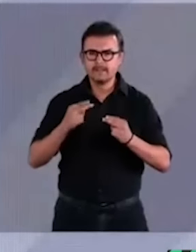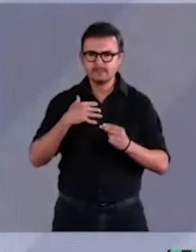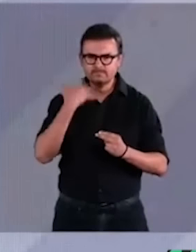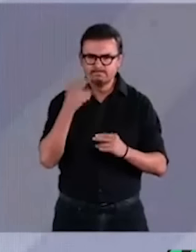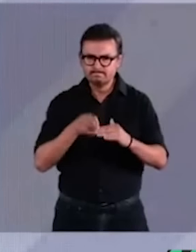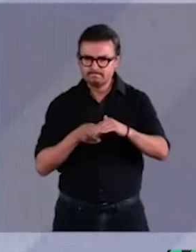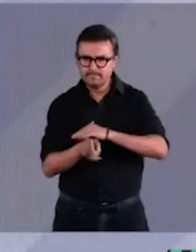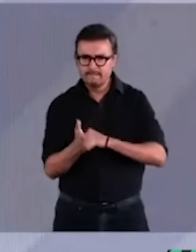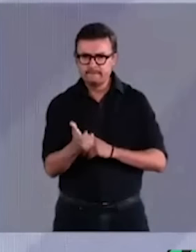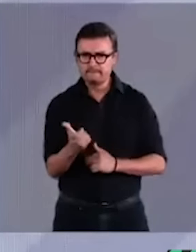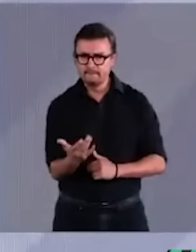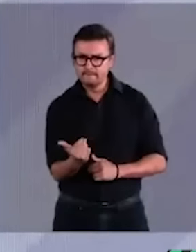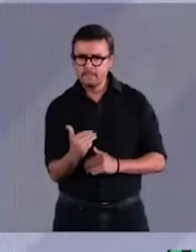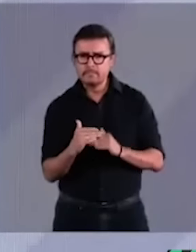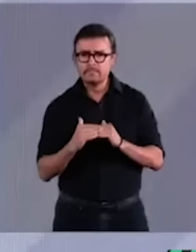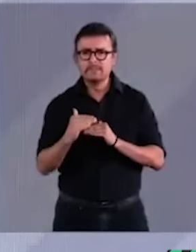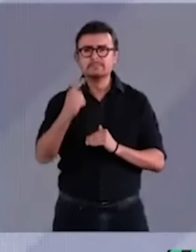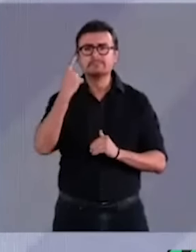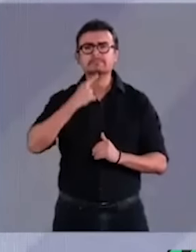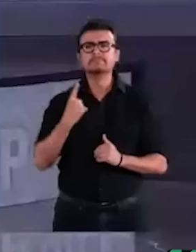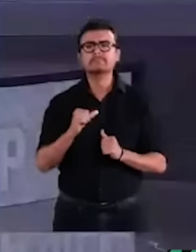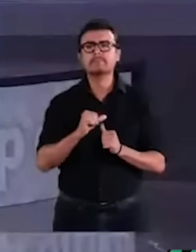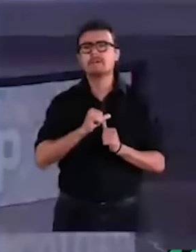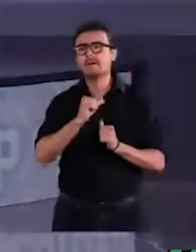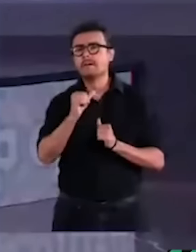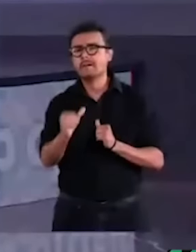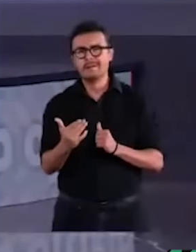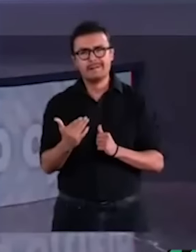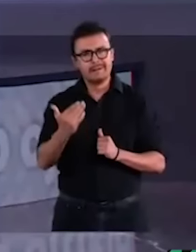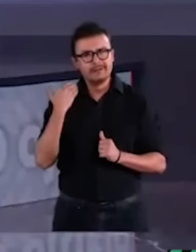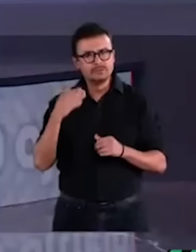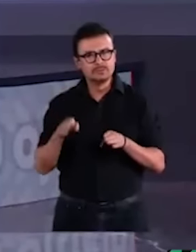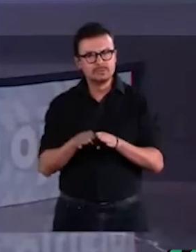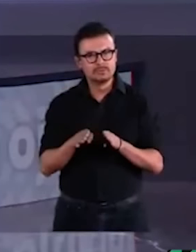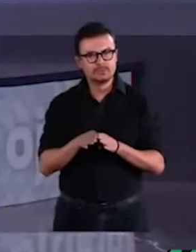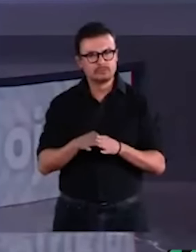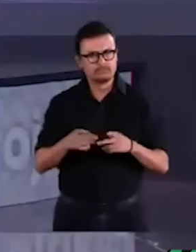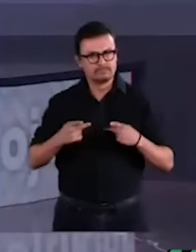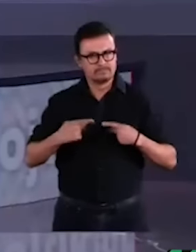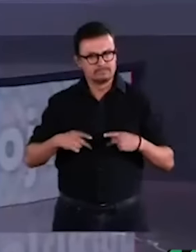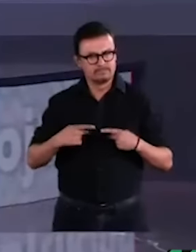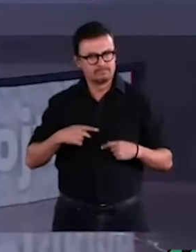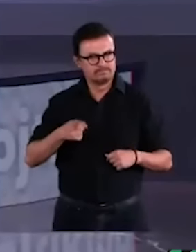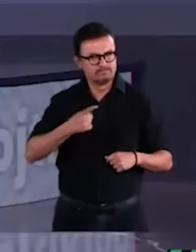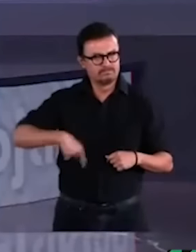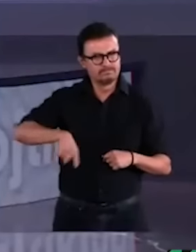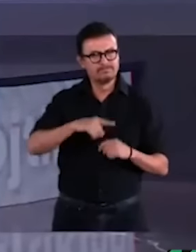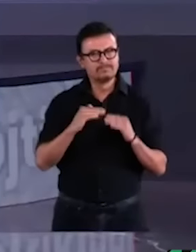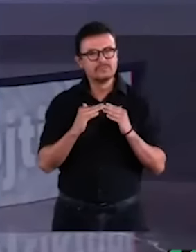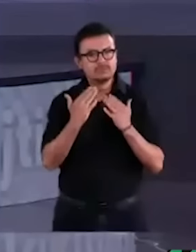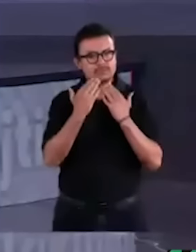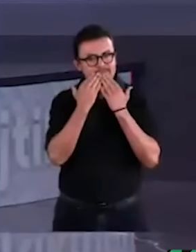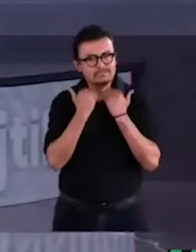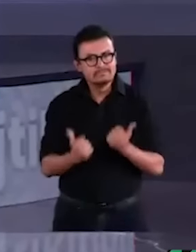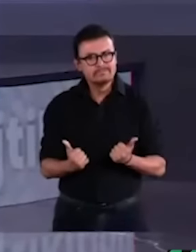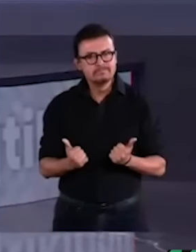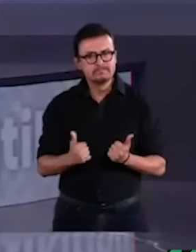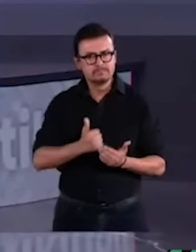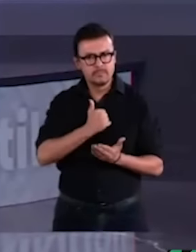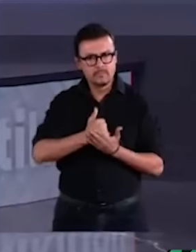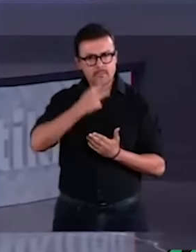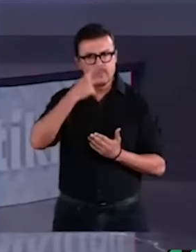por recorrer mayores distancias después de haberlos expulsado, especulando con los precios de la vivienda de la zona central de la Ciudad de